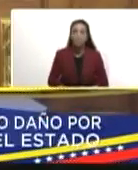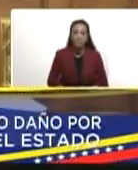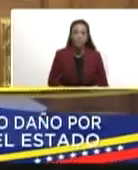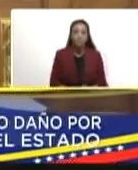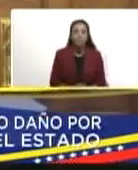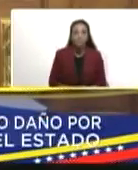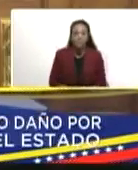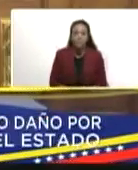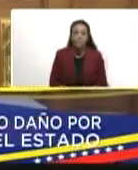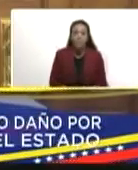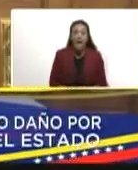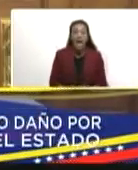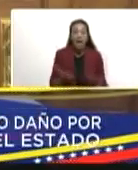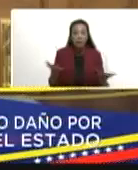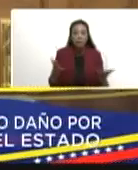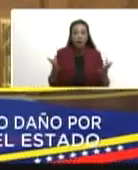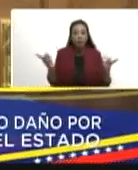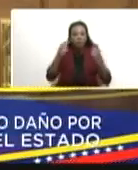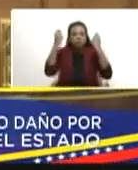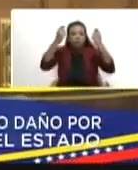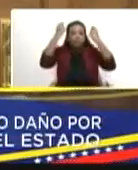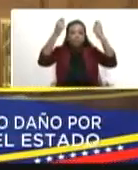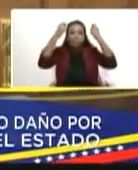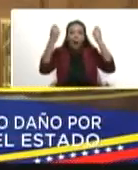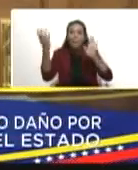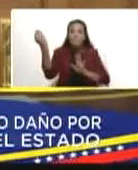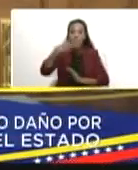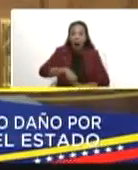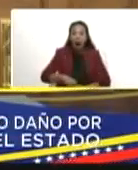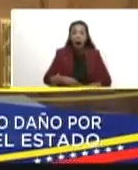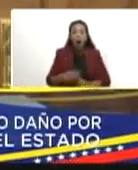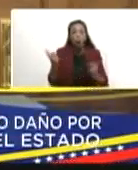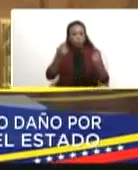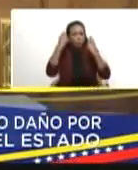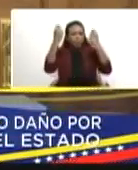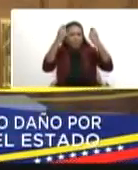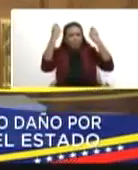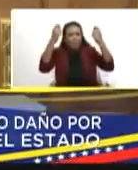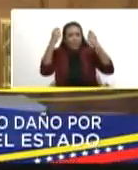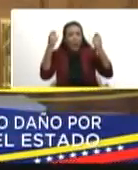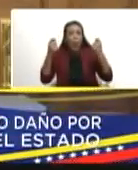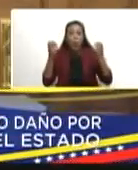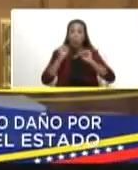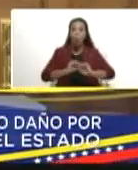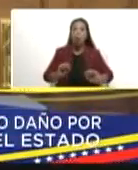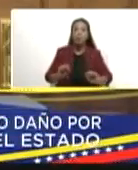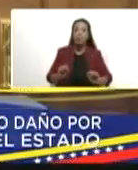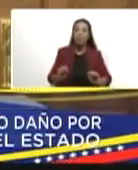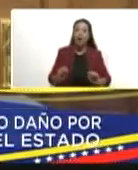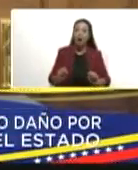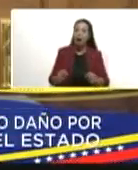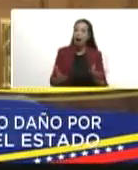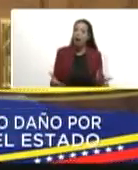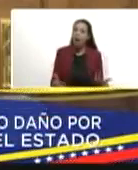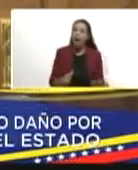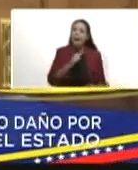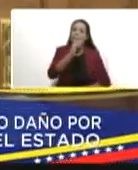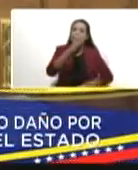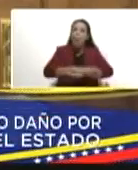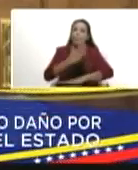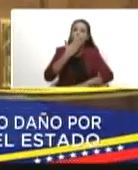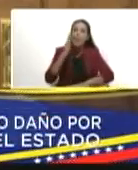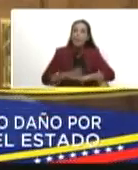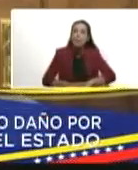venezolanas esta contienda además de ser una contienda contra la impunidad la hemos